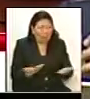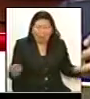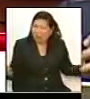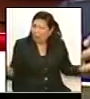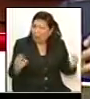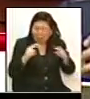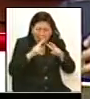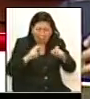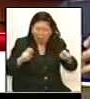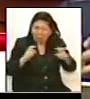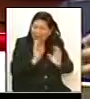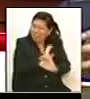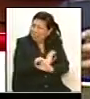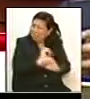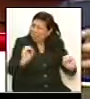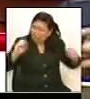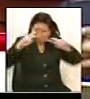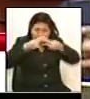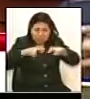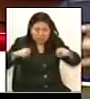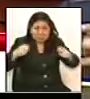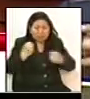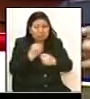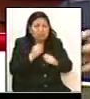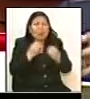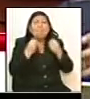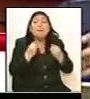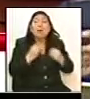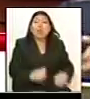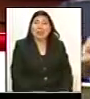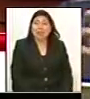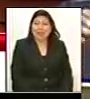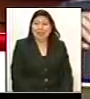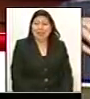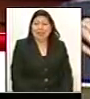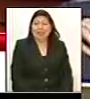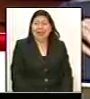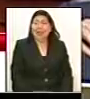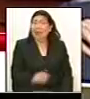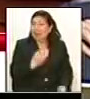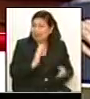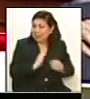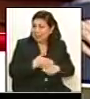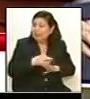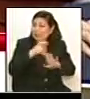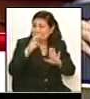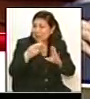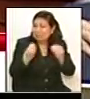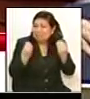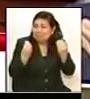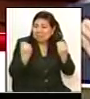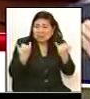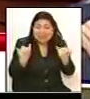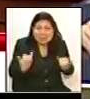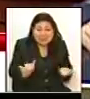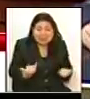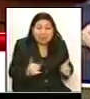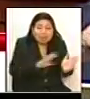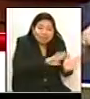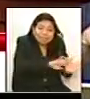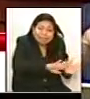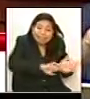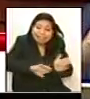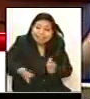de exploración, ningún tipo de explotación, porque sencillamente a través de proyectos como estos se ha eliminado